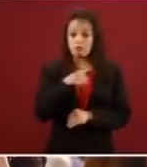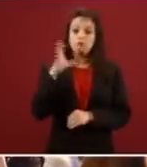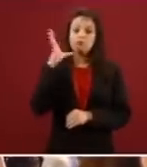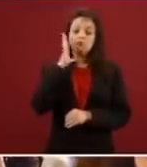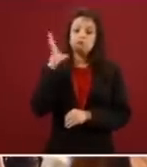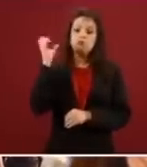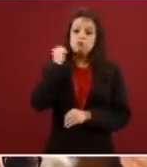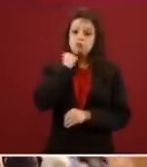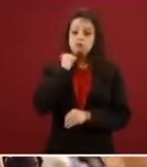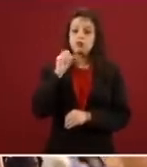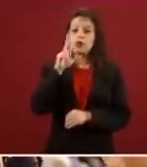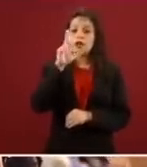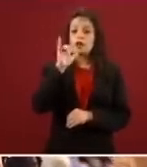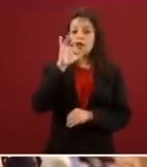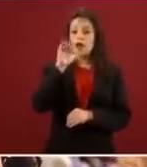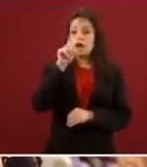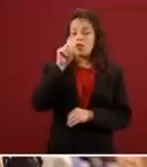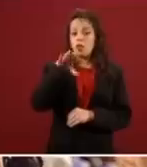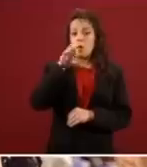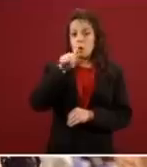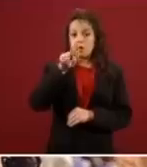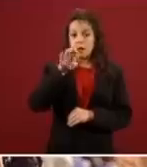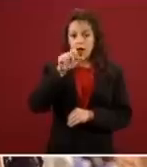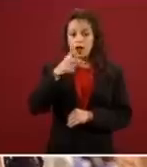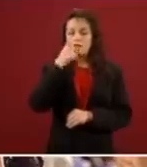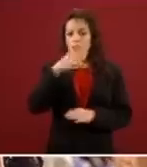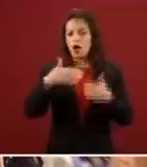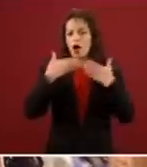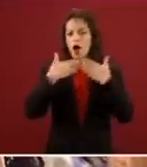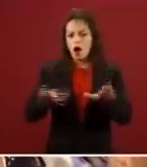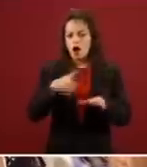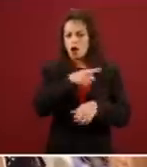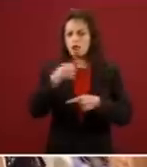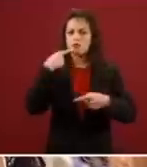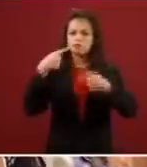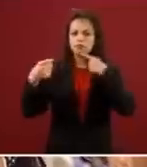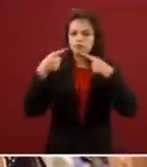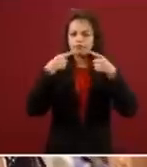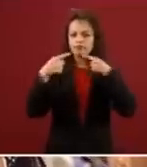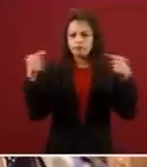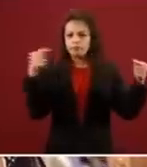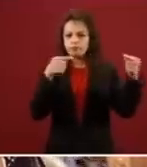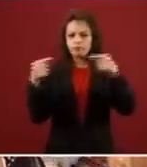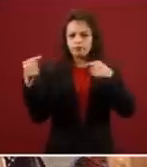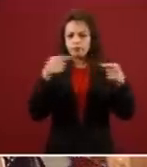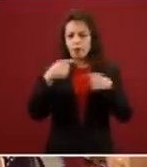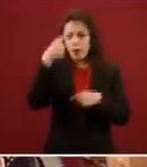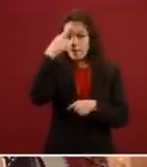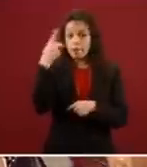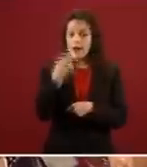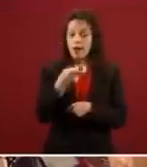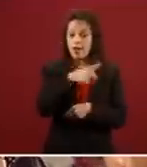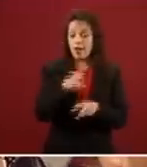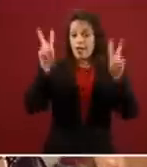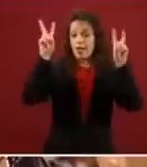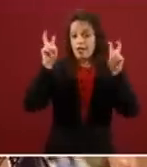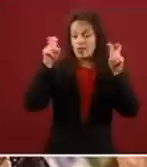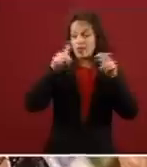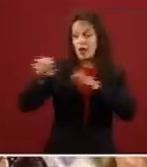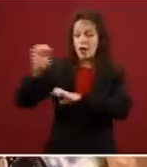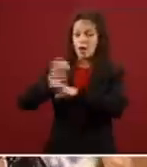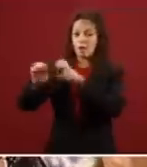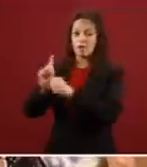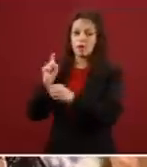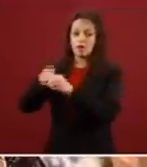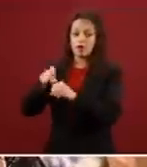República, Ricardo Monreal dijo que se abriría un parlamento para discutir el tema de las outsourcing. Finalmente, sí